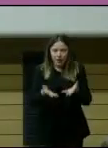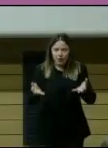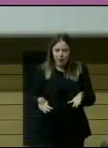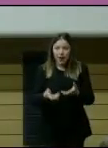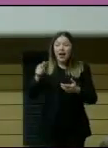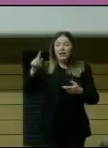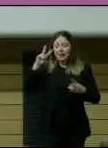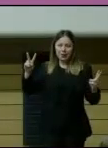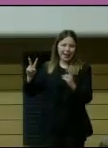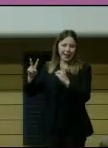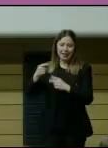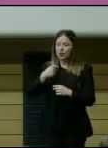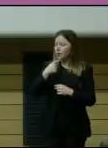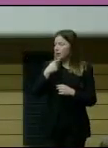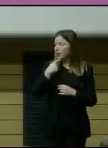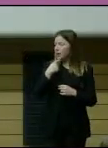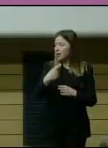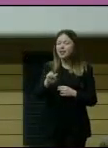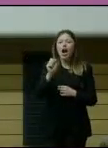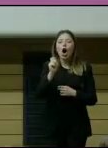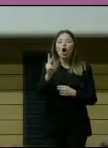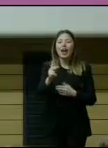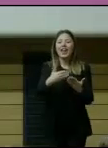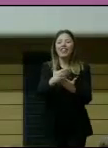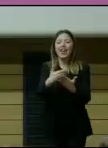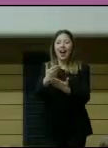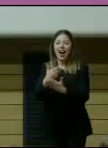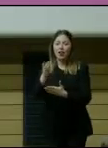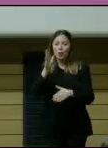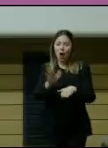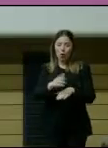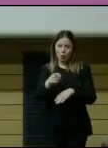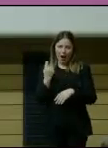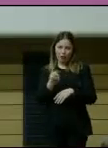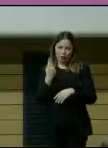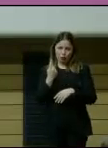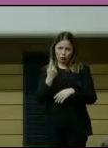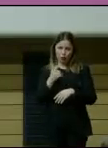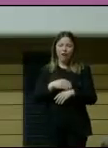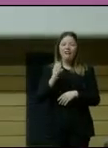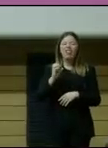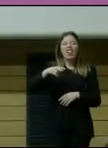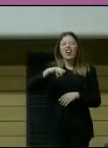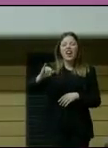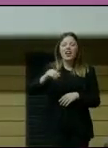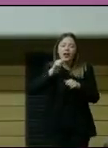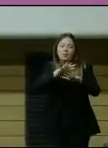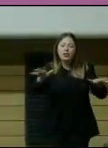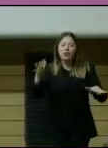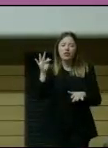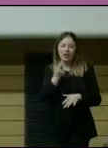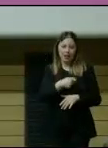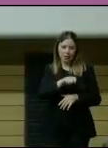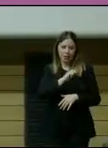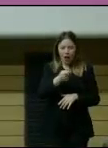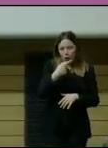me encanta, esta me escata, y esta sí que lo voy a decir, que es lo que hay diario, pero claro, nos echaba la culpa a nosotros. El CNI alerta de la expansión del fentanilo en España. La